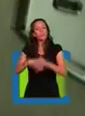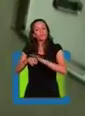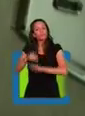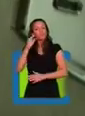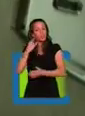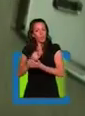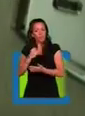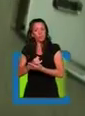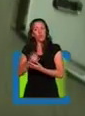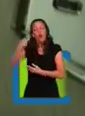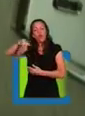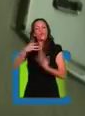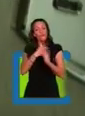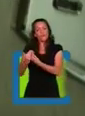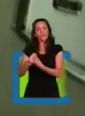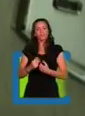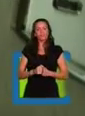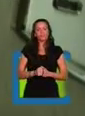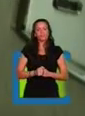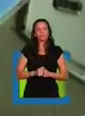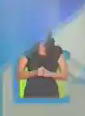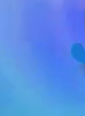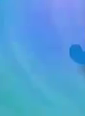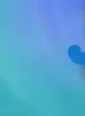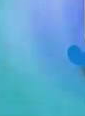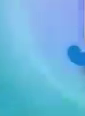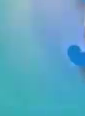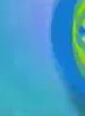siguen haciendo. Hemos estado con algunos de ellos.